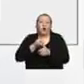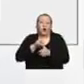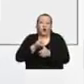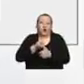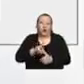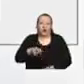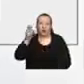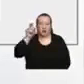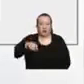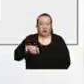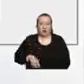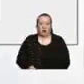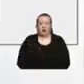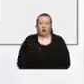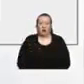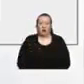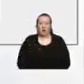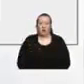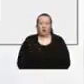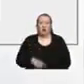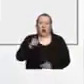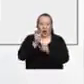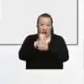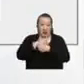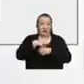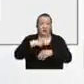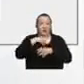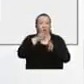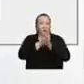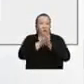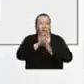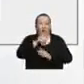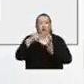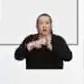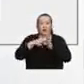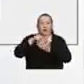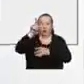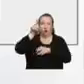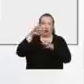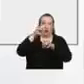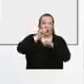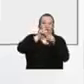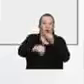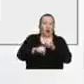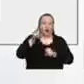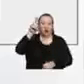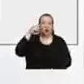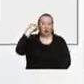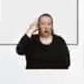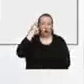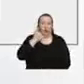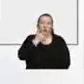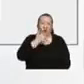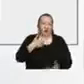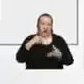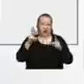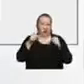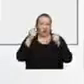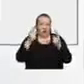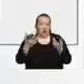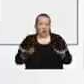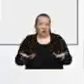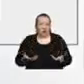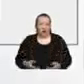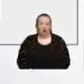esto por decir esto nos han dicho desestabilizadores estamos locos en un disco en octubre de 2019 y se pidió la muerte cruzada